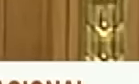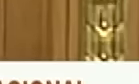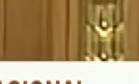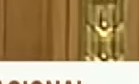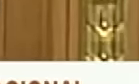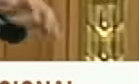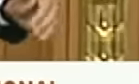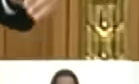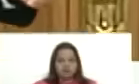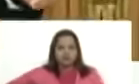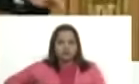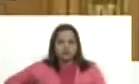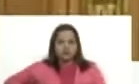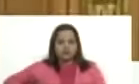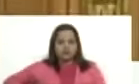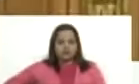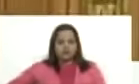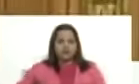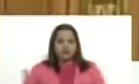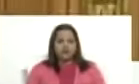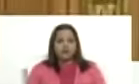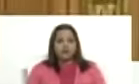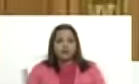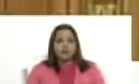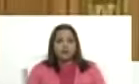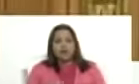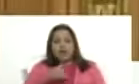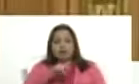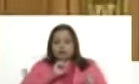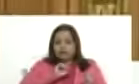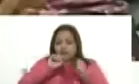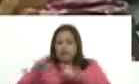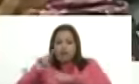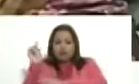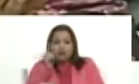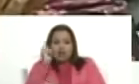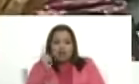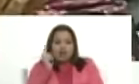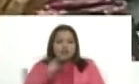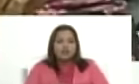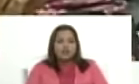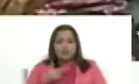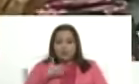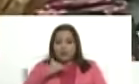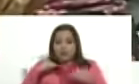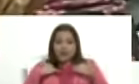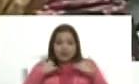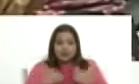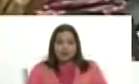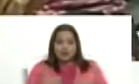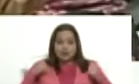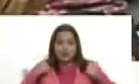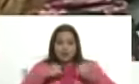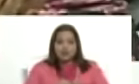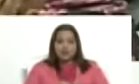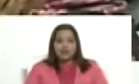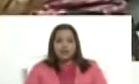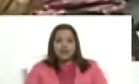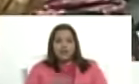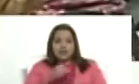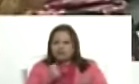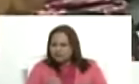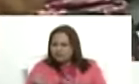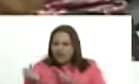me agarran casi que empujones, y me tiran a la ambulancia y me tiran arriba. Yo que venía cansado con el chaleco, me tiran como